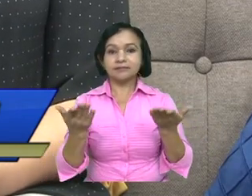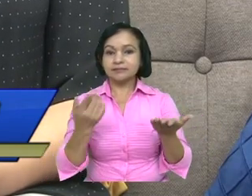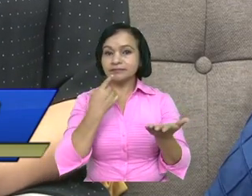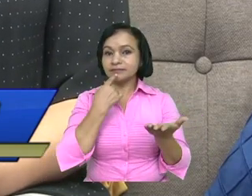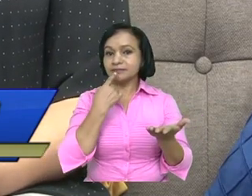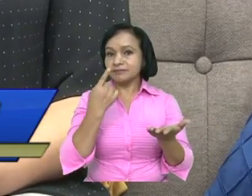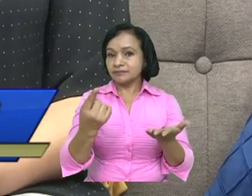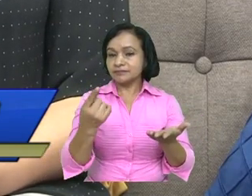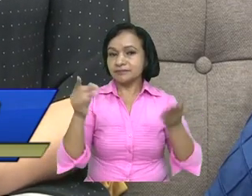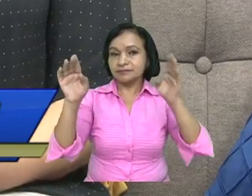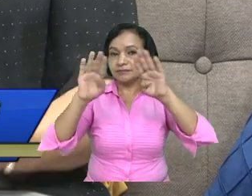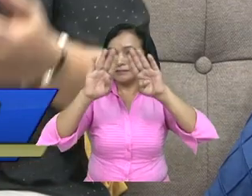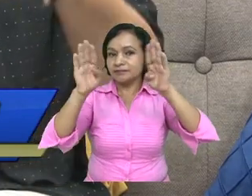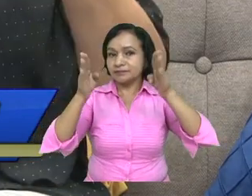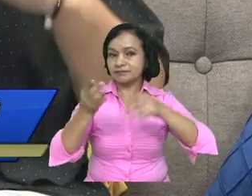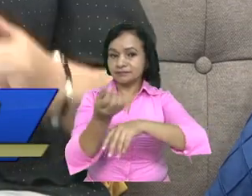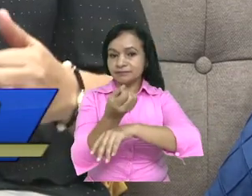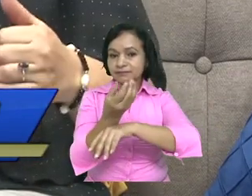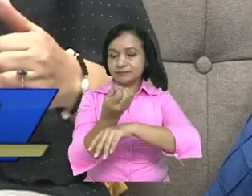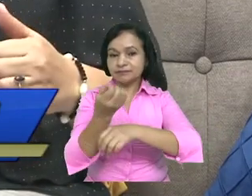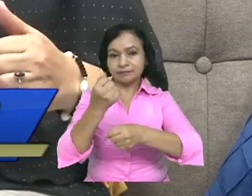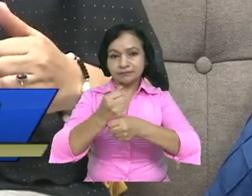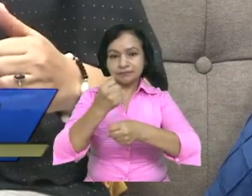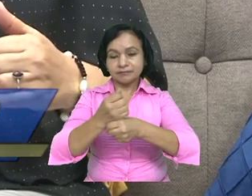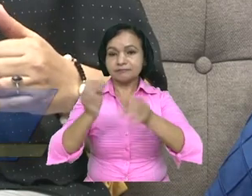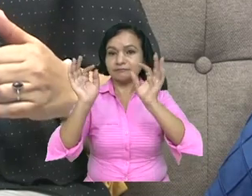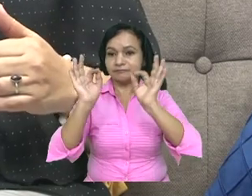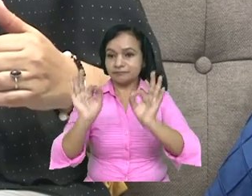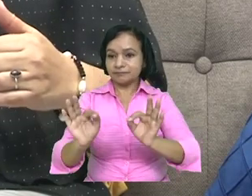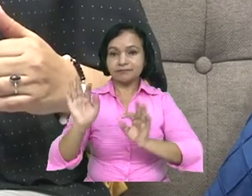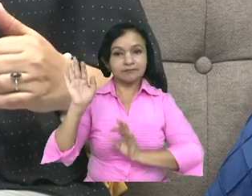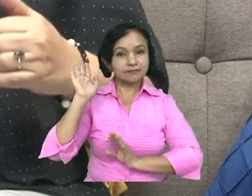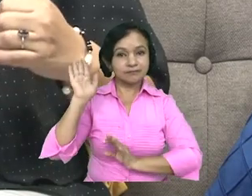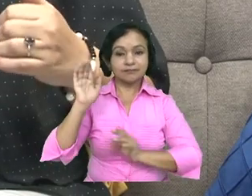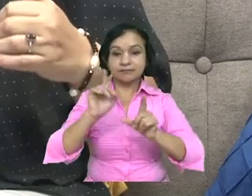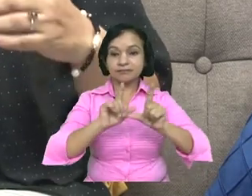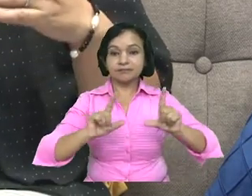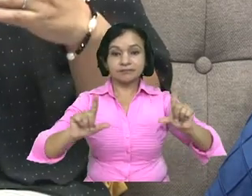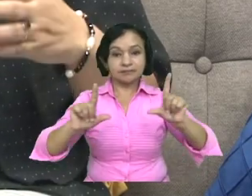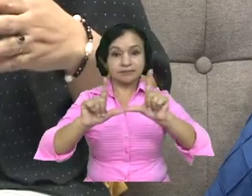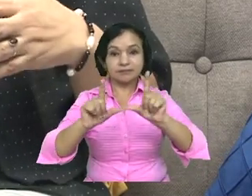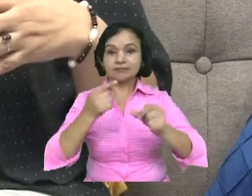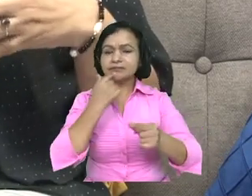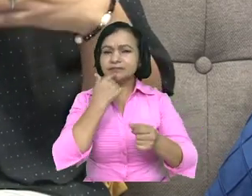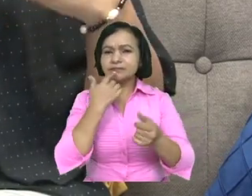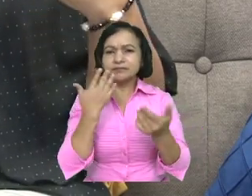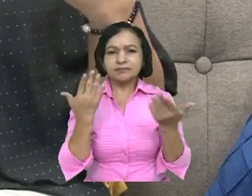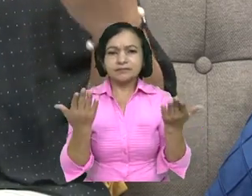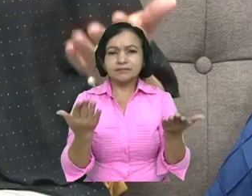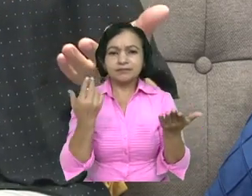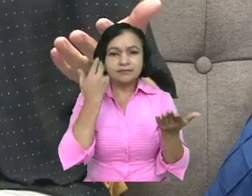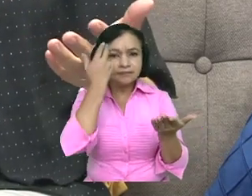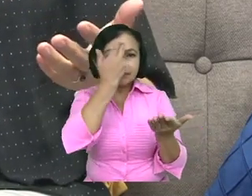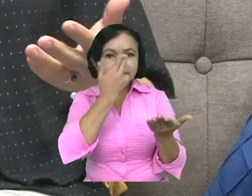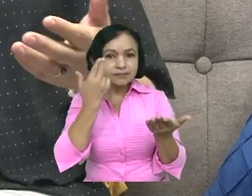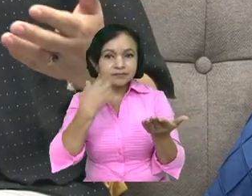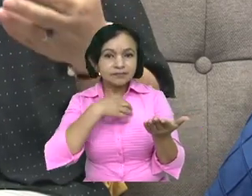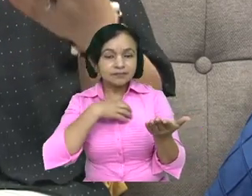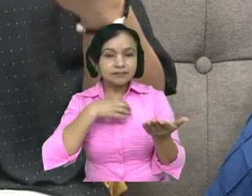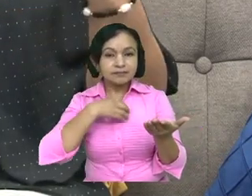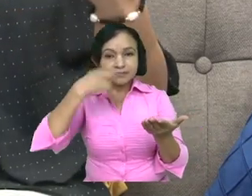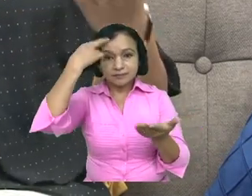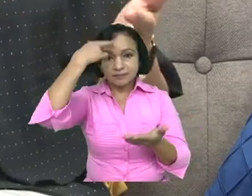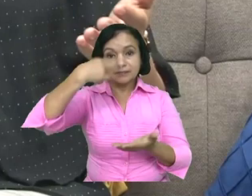diciéndonos que es un personal también comprometido a nivel local. ¿Por qué? Porque como autoridades